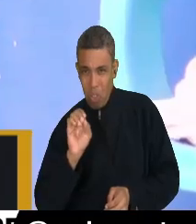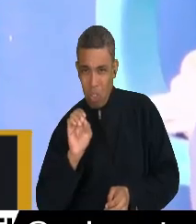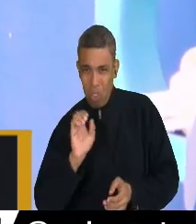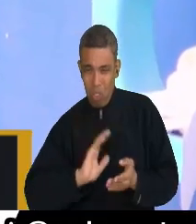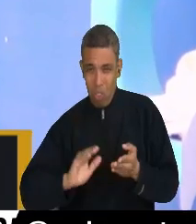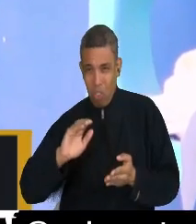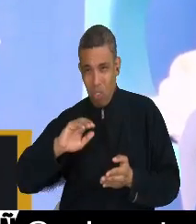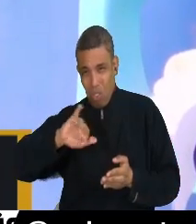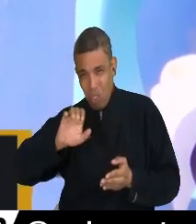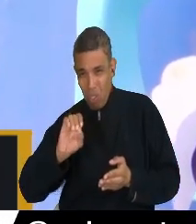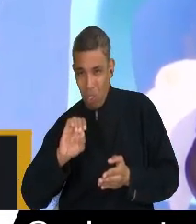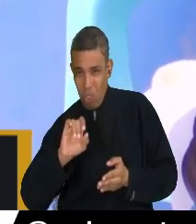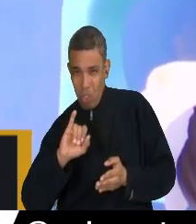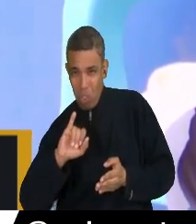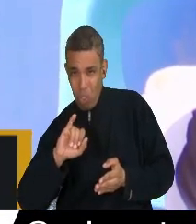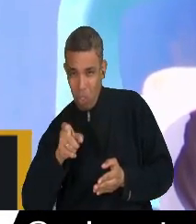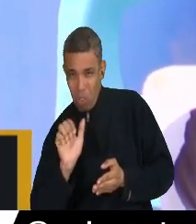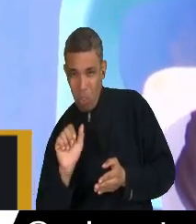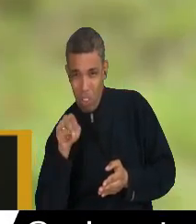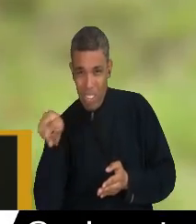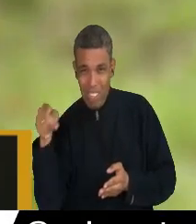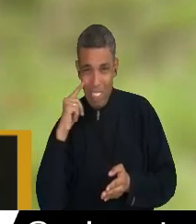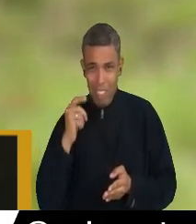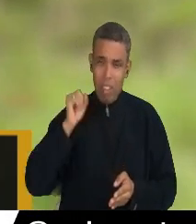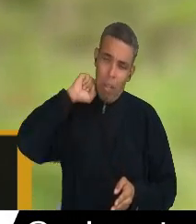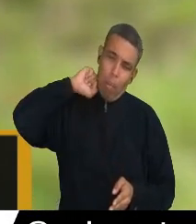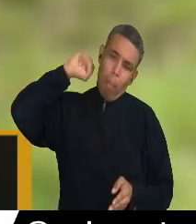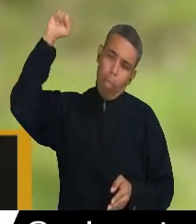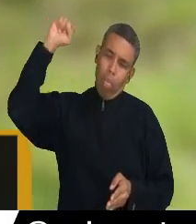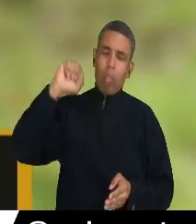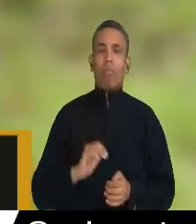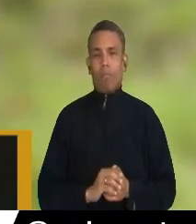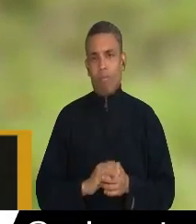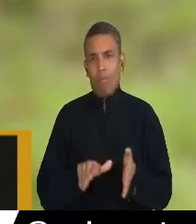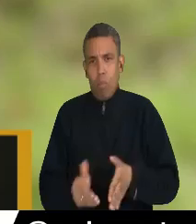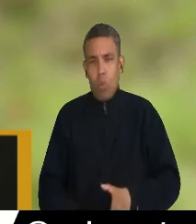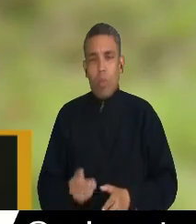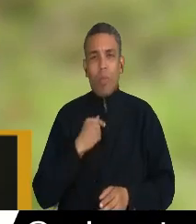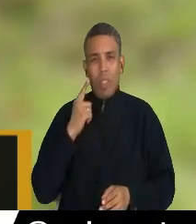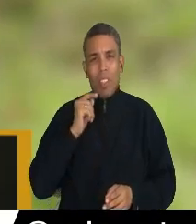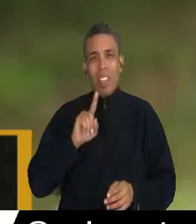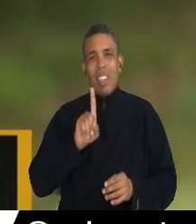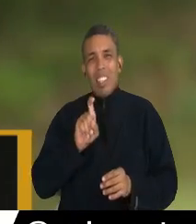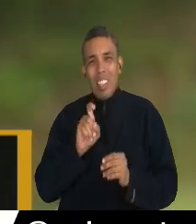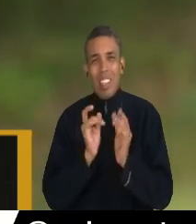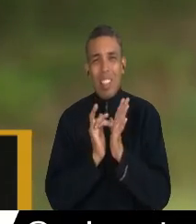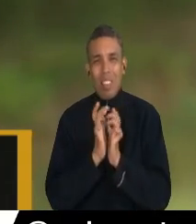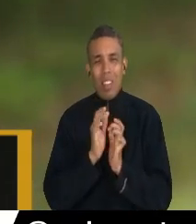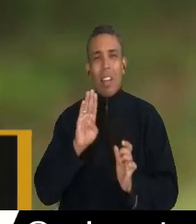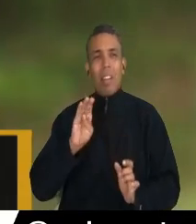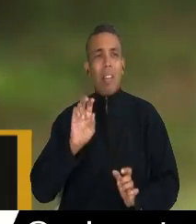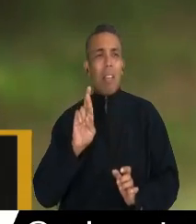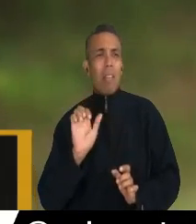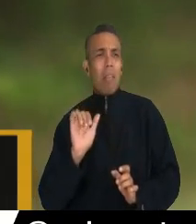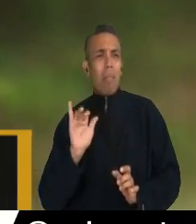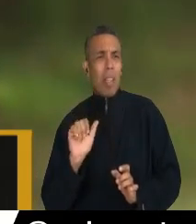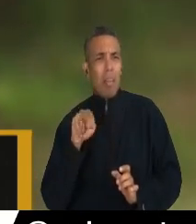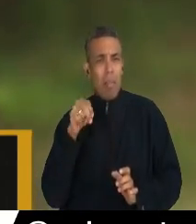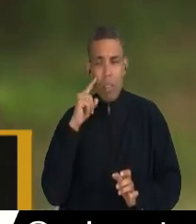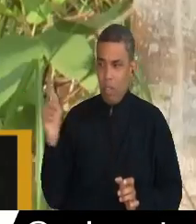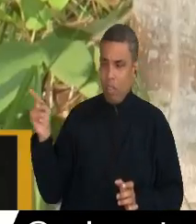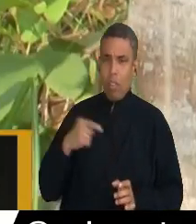se ahorcó en el patio de su vivienda. El 6 de abril, Brian Steven Restrepo, de 28 años, se suicidó colgándose de un